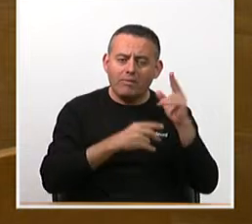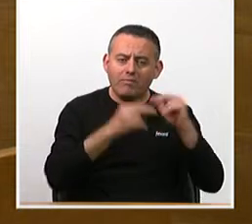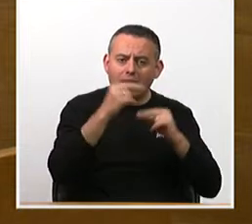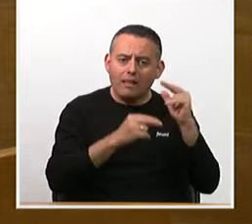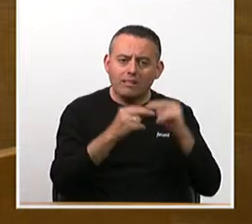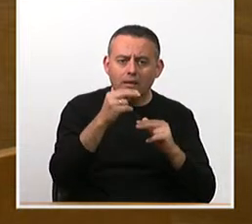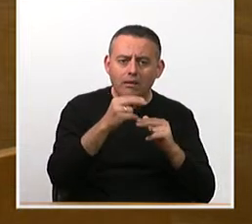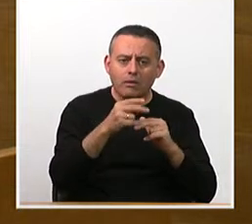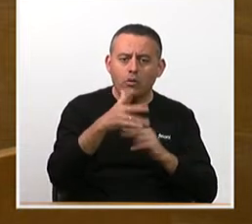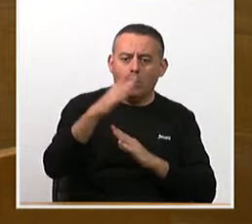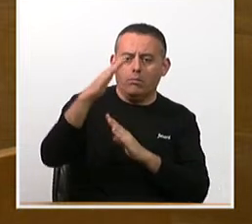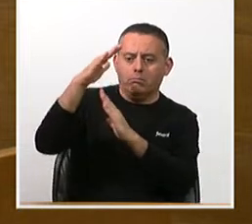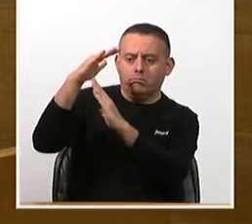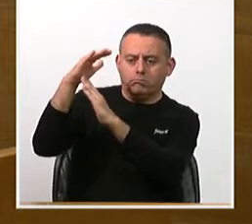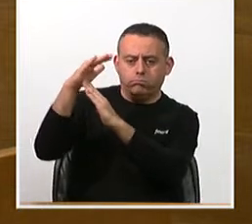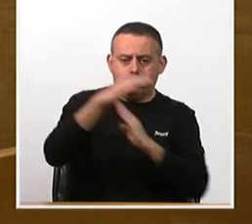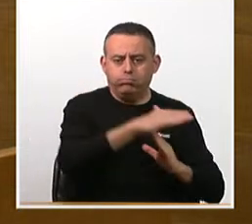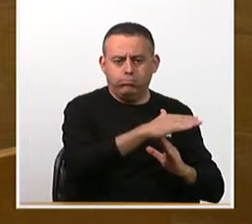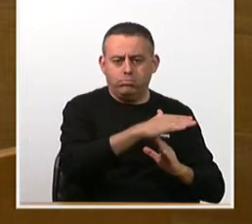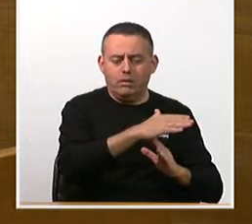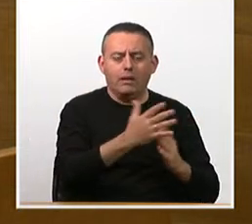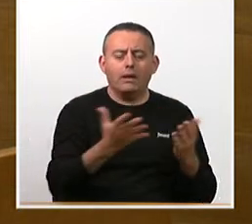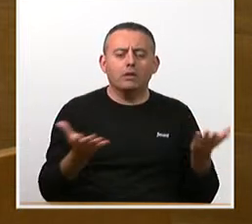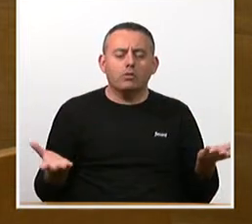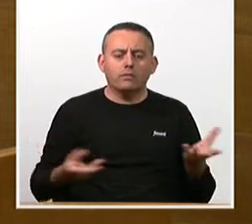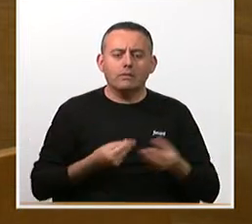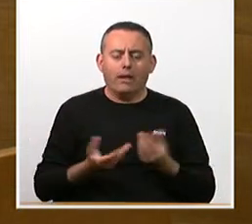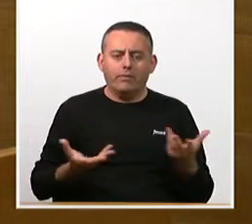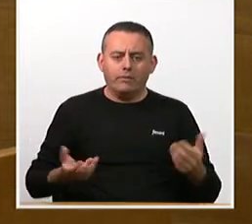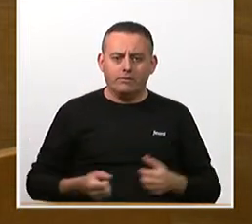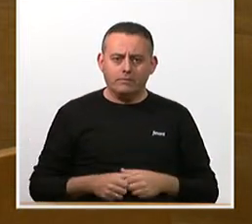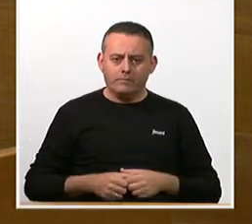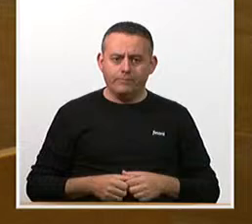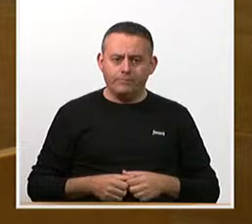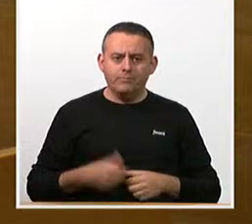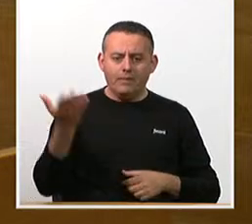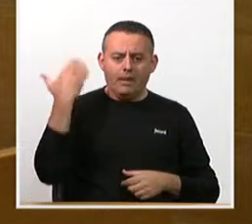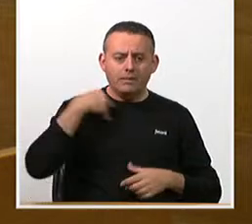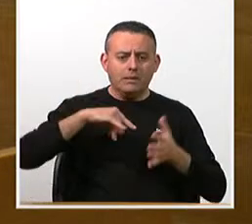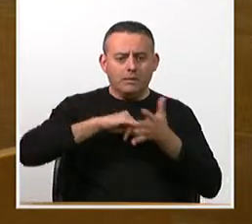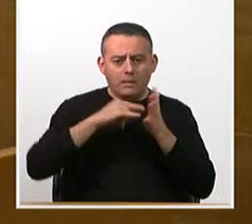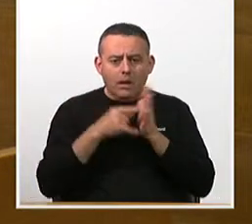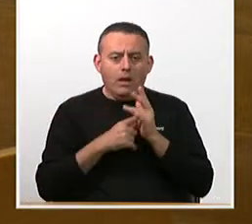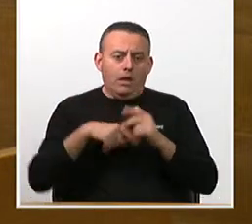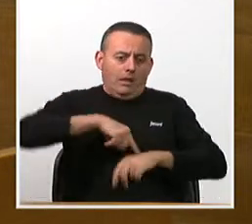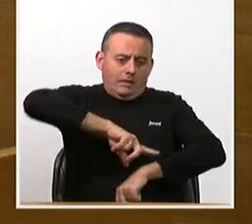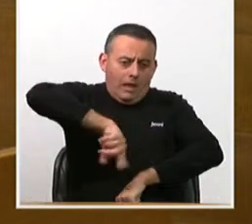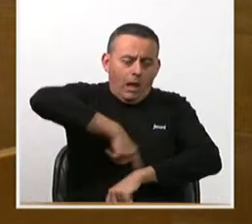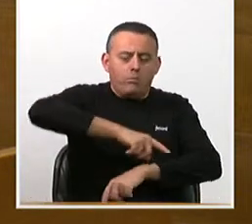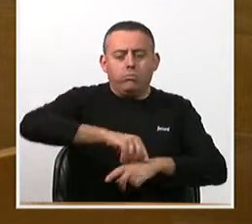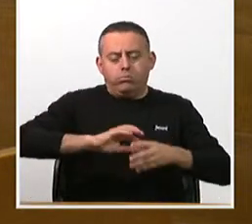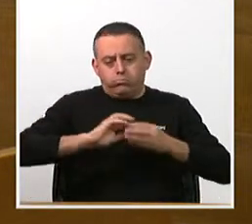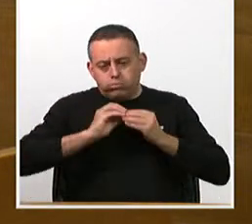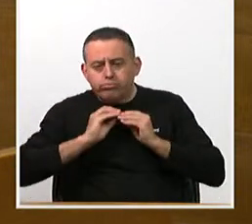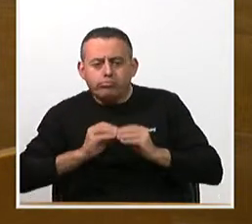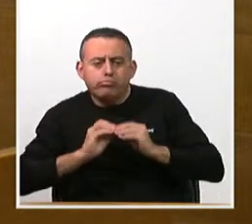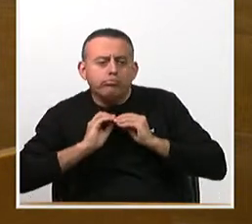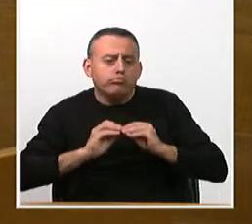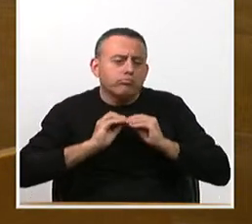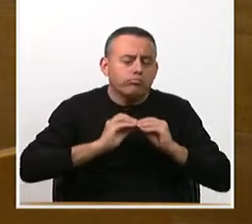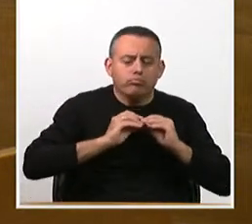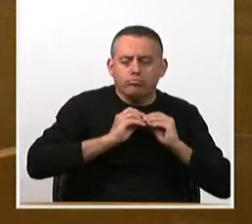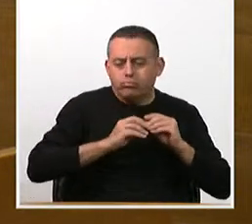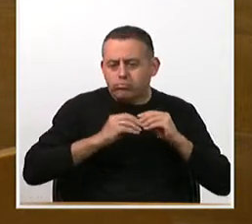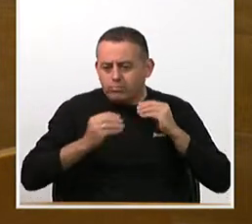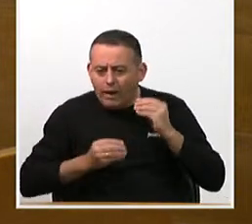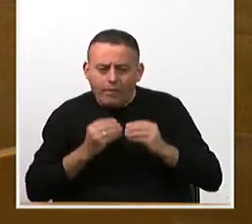hanp un Pro son consci que la se dec política no